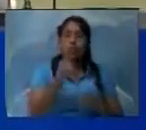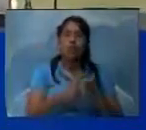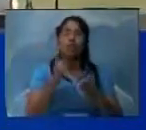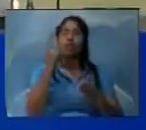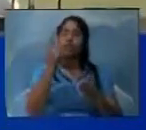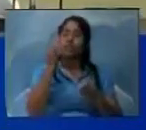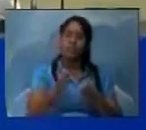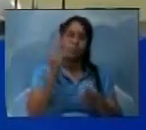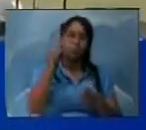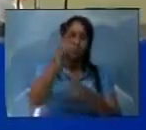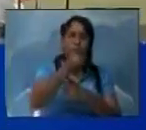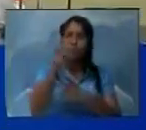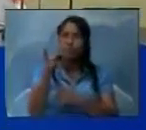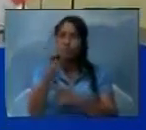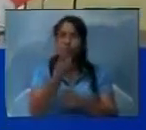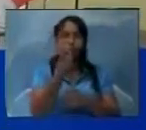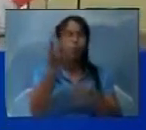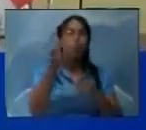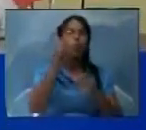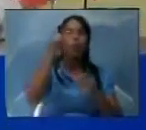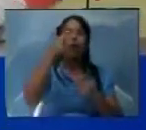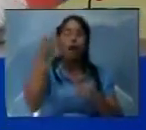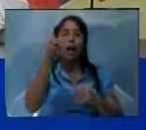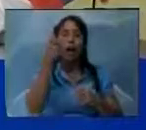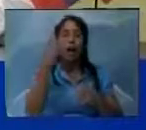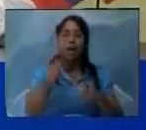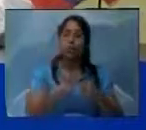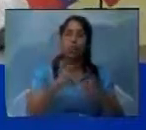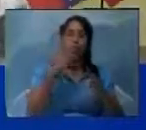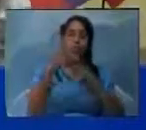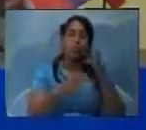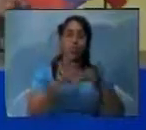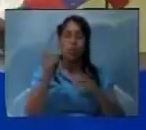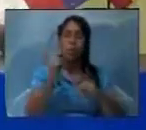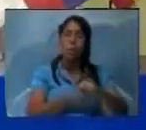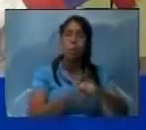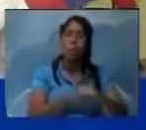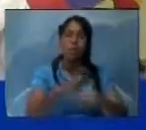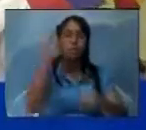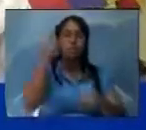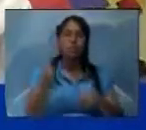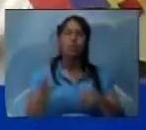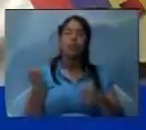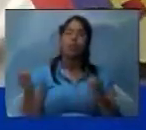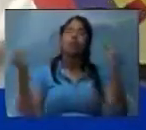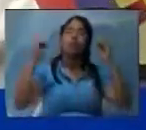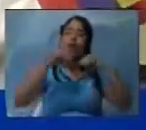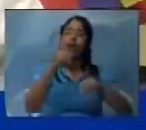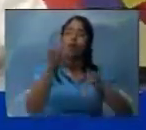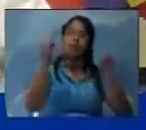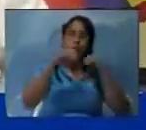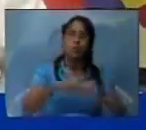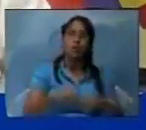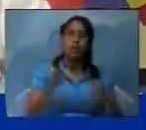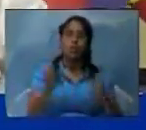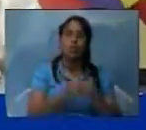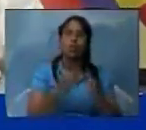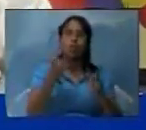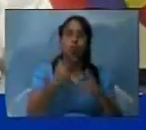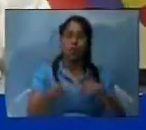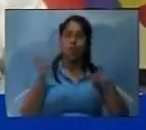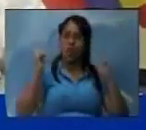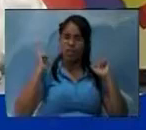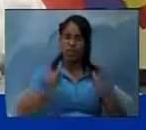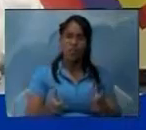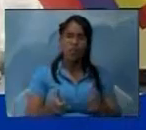dedo acusador que anda por ahí buscando ocasión para malponernos con las